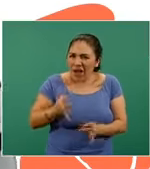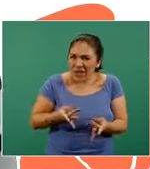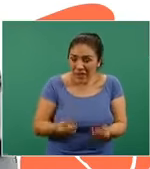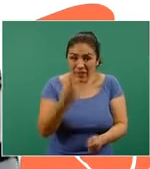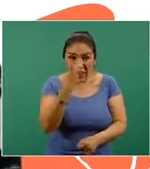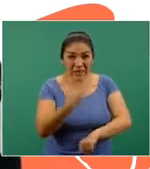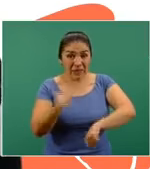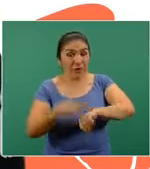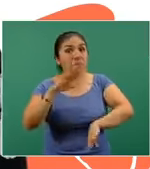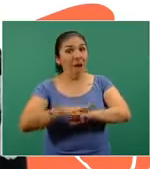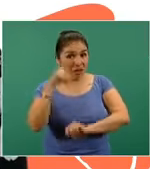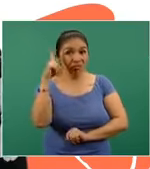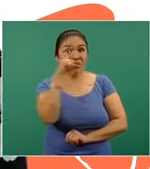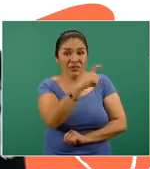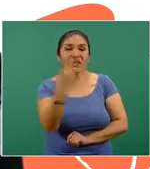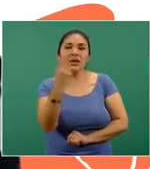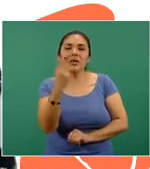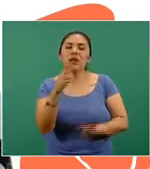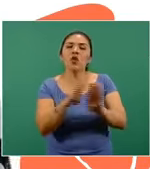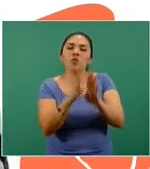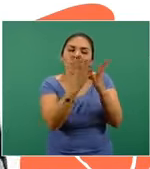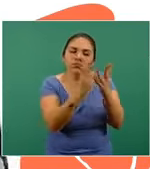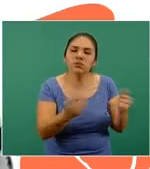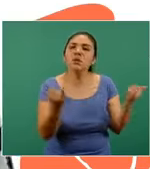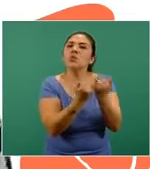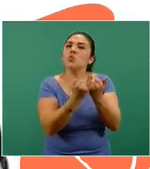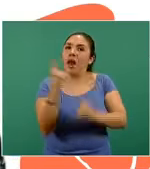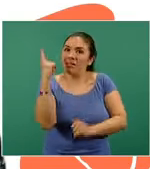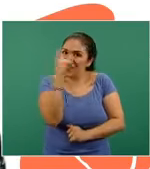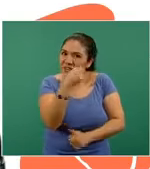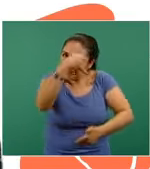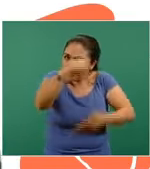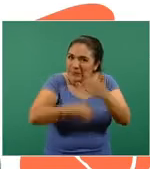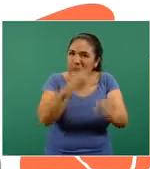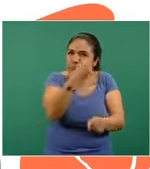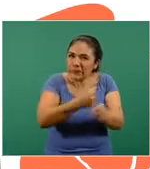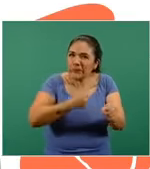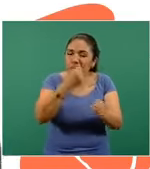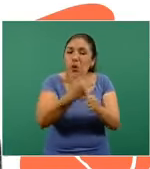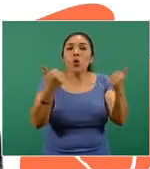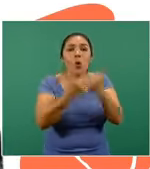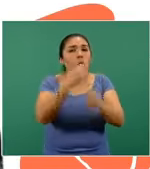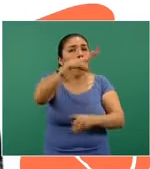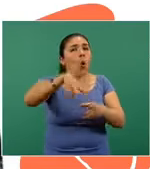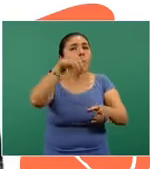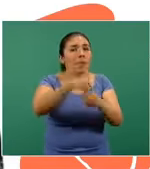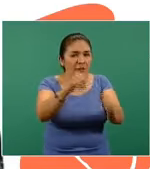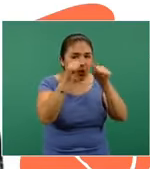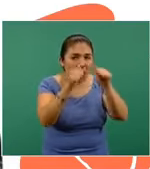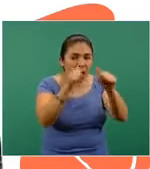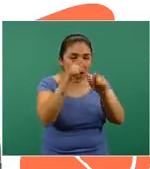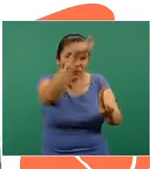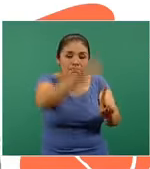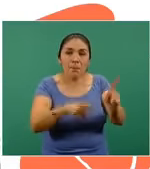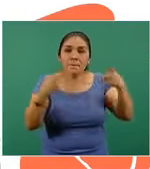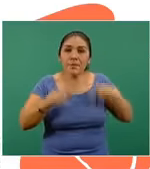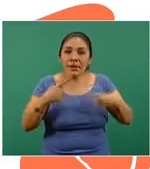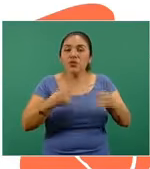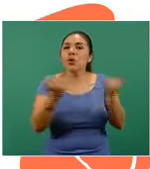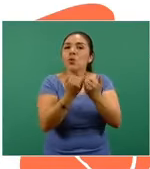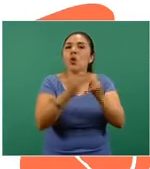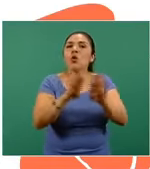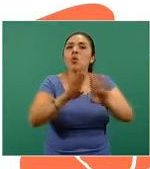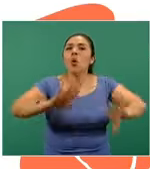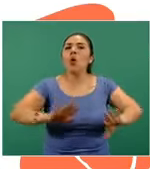enfermedad compleja requiere de soluciones complejas que implican el abordaje holístico de la persona, así como la transformación